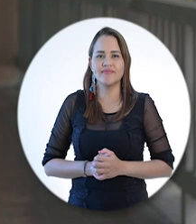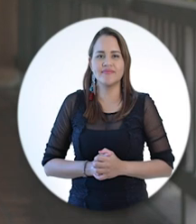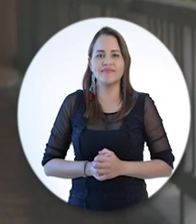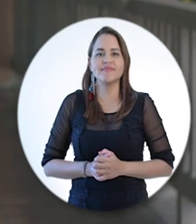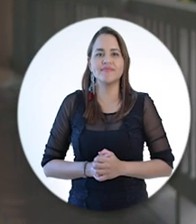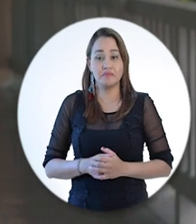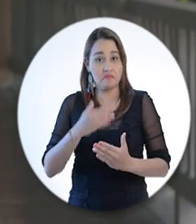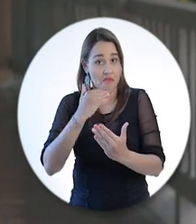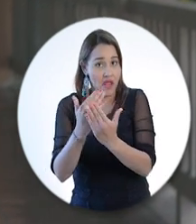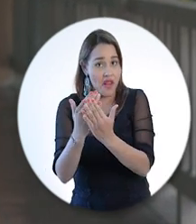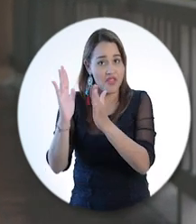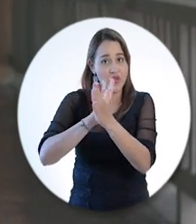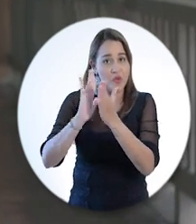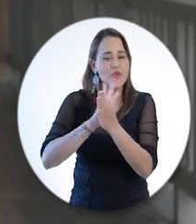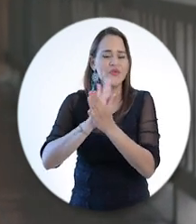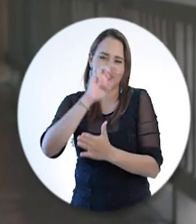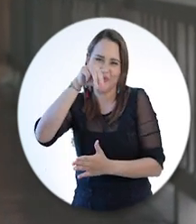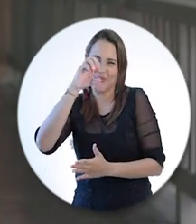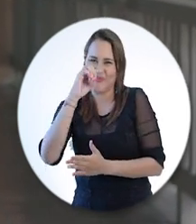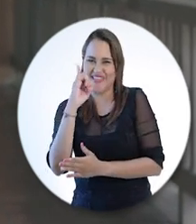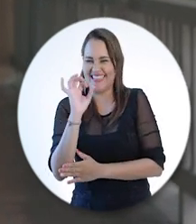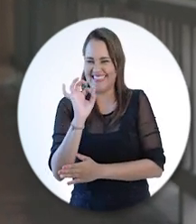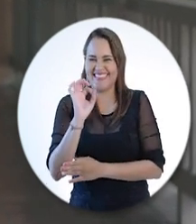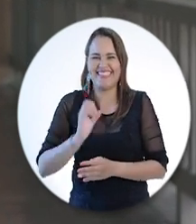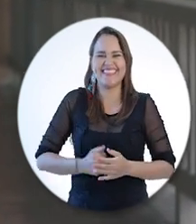Pues muchas gracias por la información, Moy.